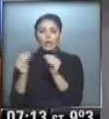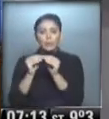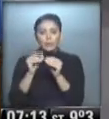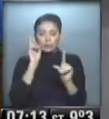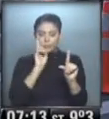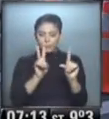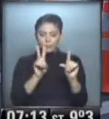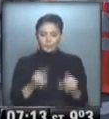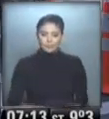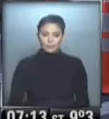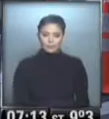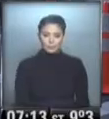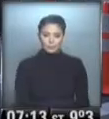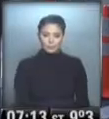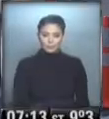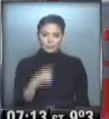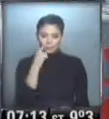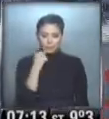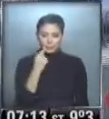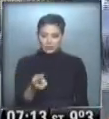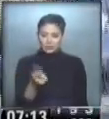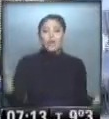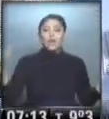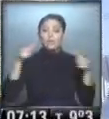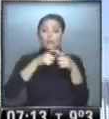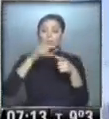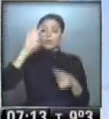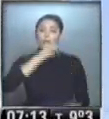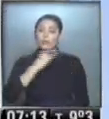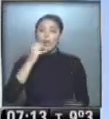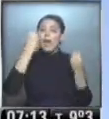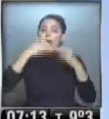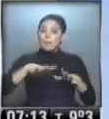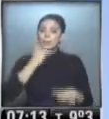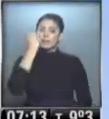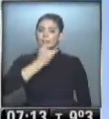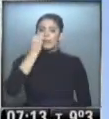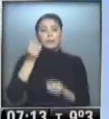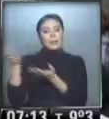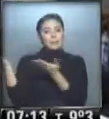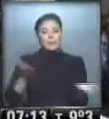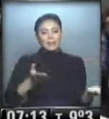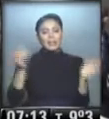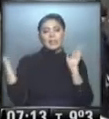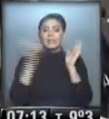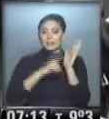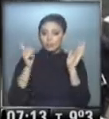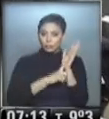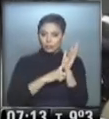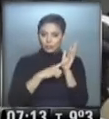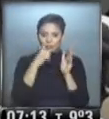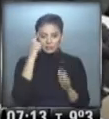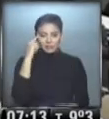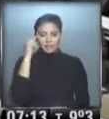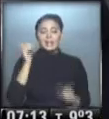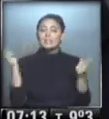visión 7 el principal foro deliberativo de naciones comenzó con las palabras de bienvenida de ban ki-moon con la asamblea general